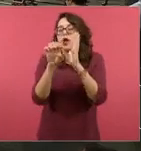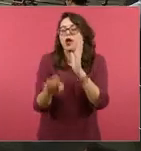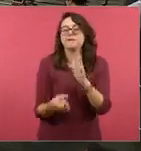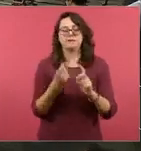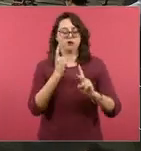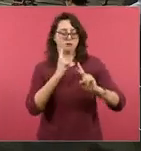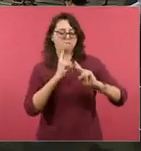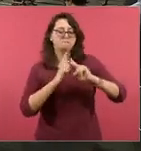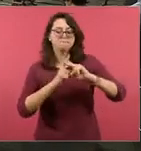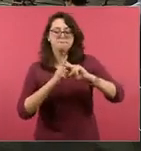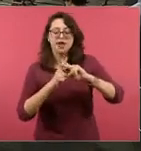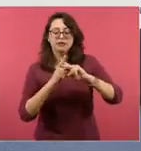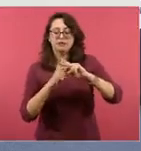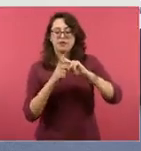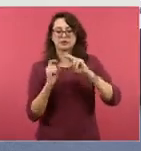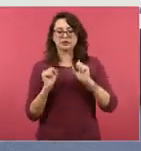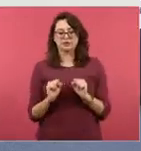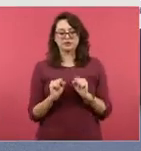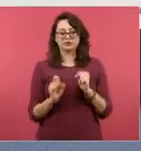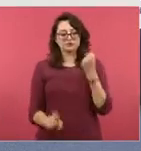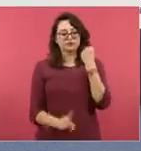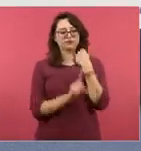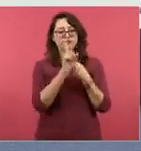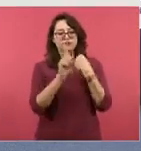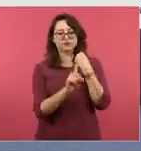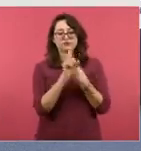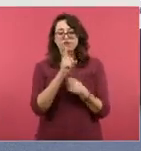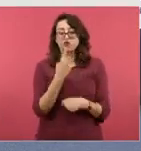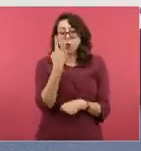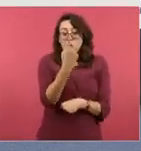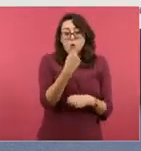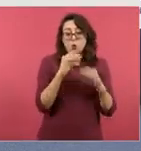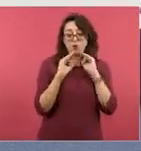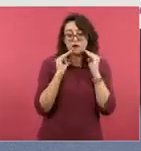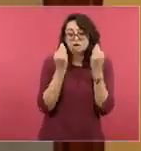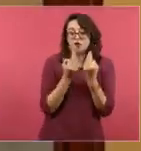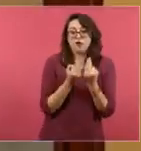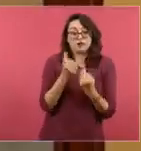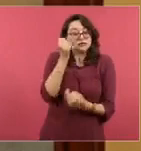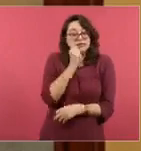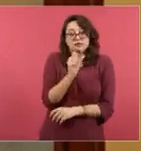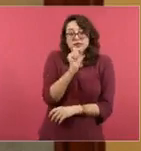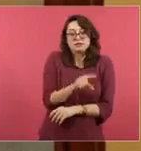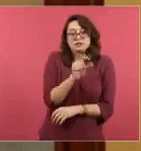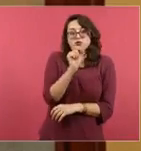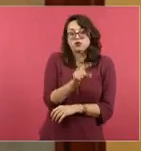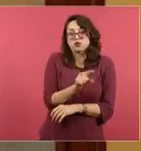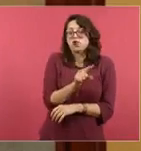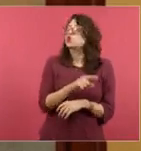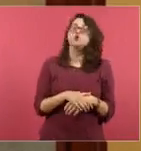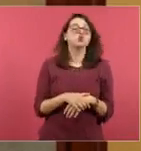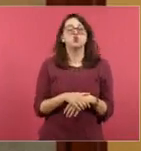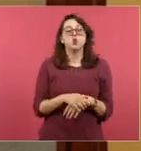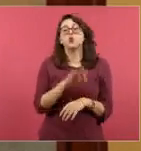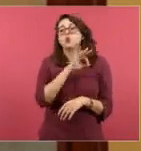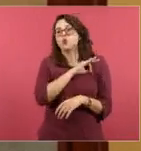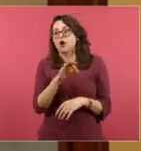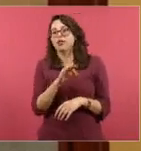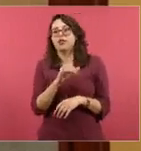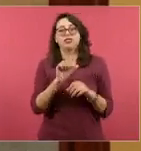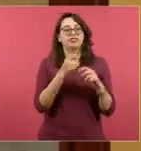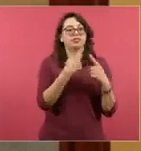problema no se resuelve de una sola manera. Hay diferentes estrategias para acercarse a la solución del